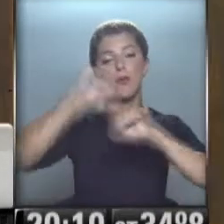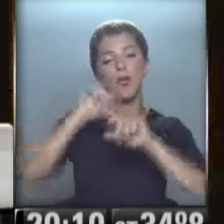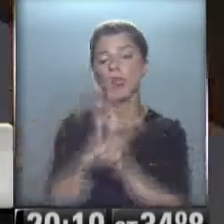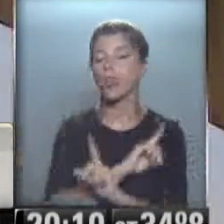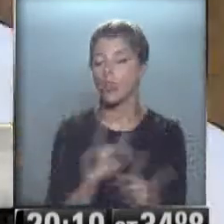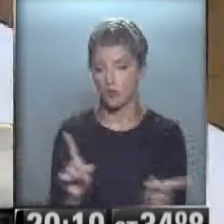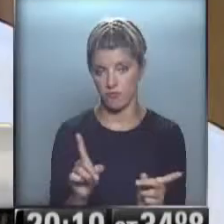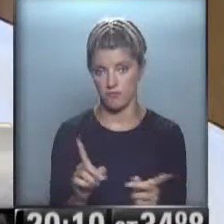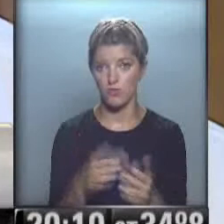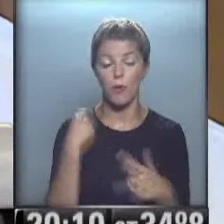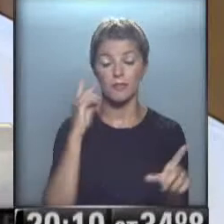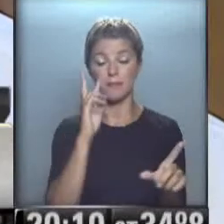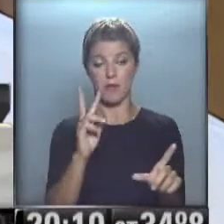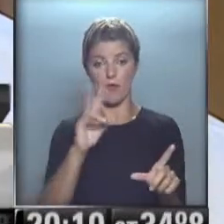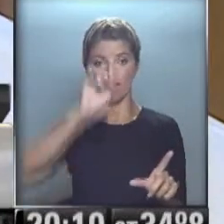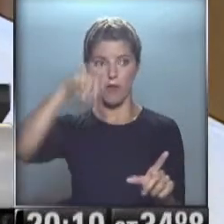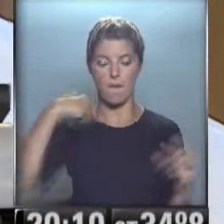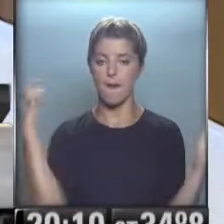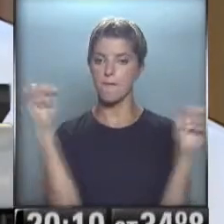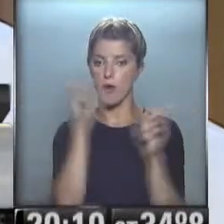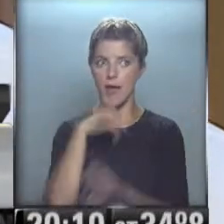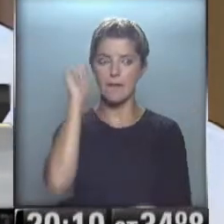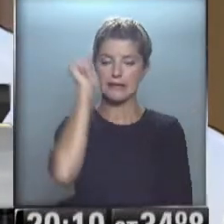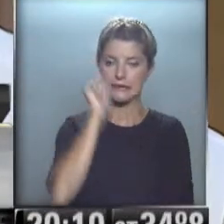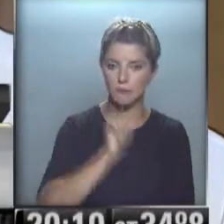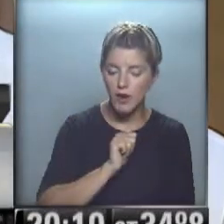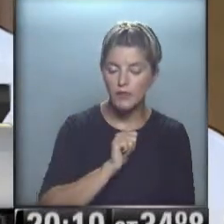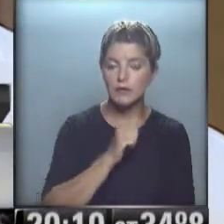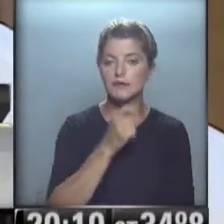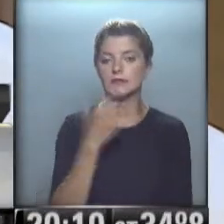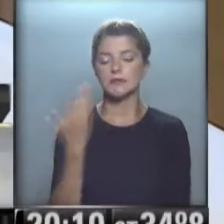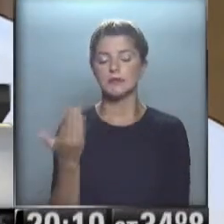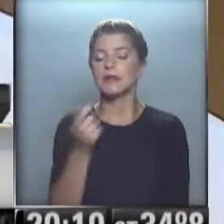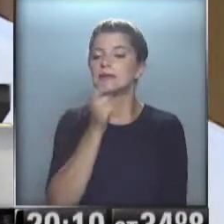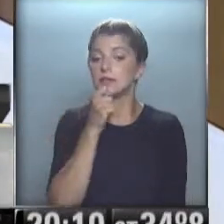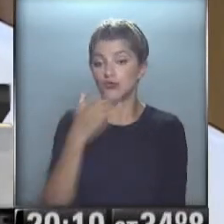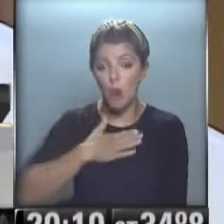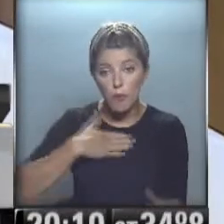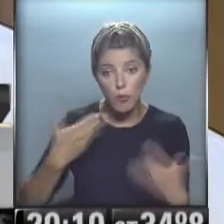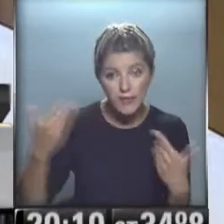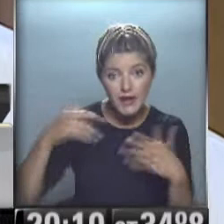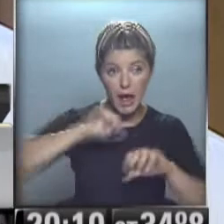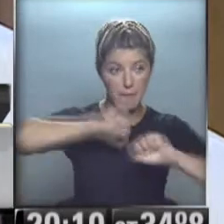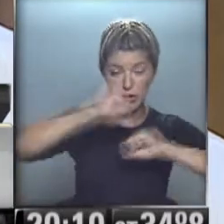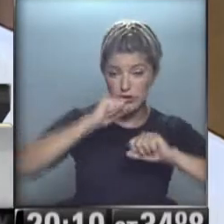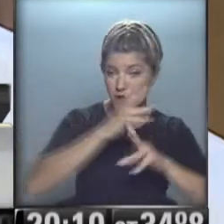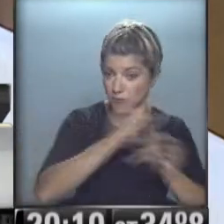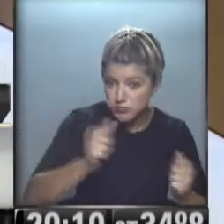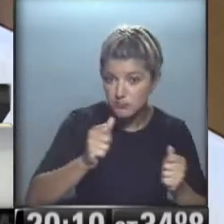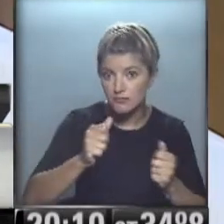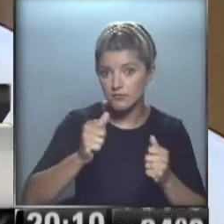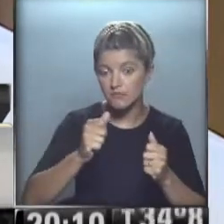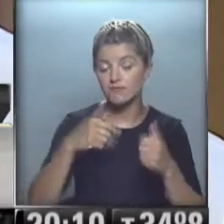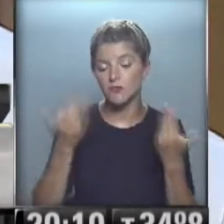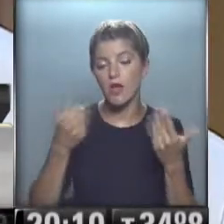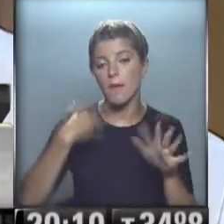las lesiones que provoca, realmente, si uno pudiera eliminarla, no le encuentra ningún